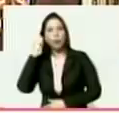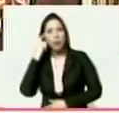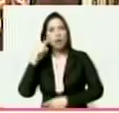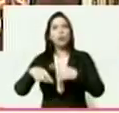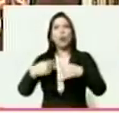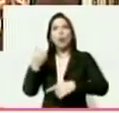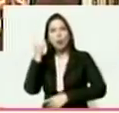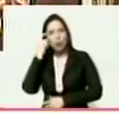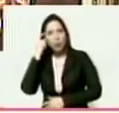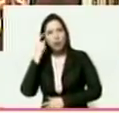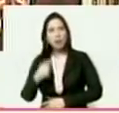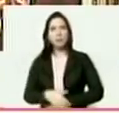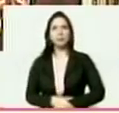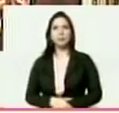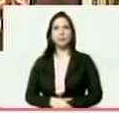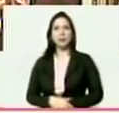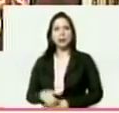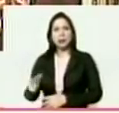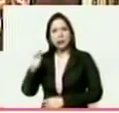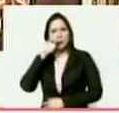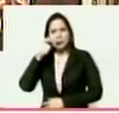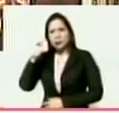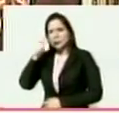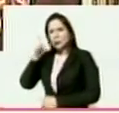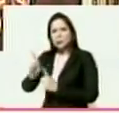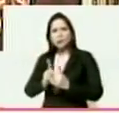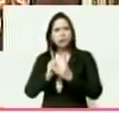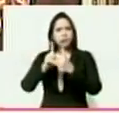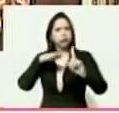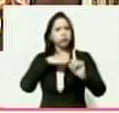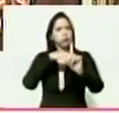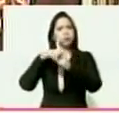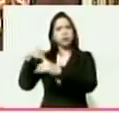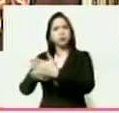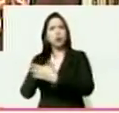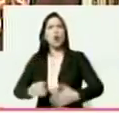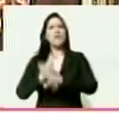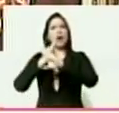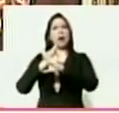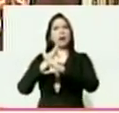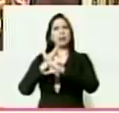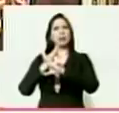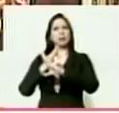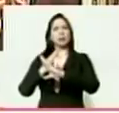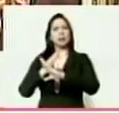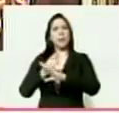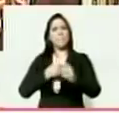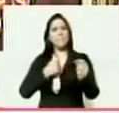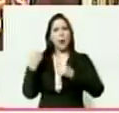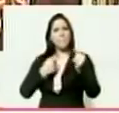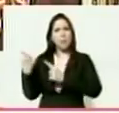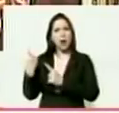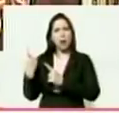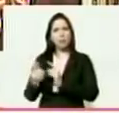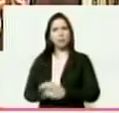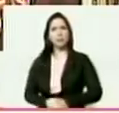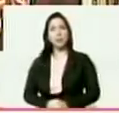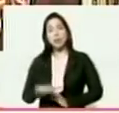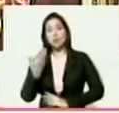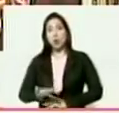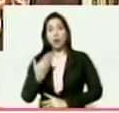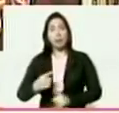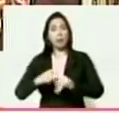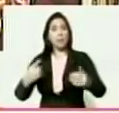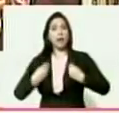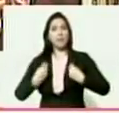todos los días, ¿no?, persiga, ataque y prohíba la importación de insumos fundamentales para la vida.